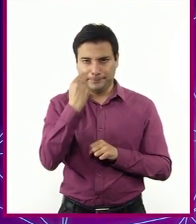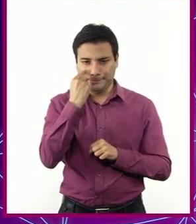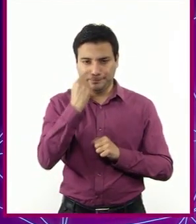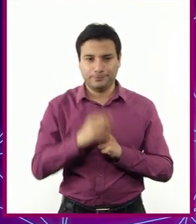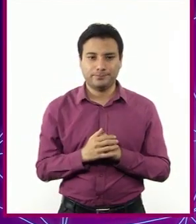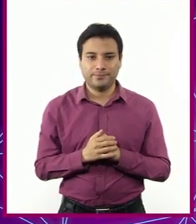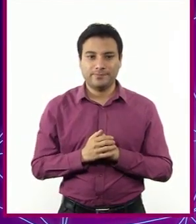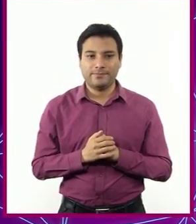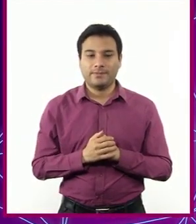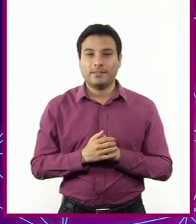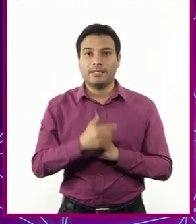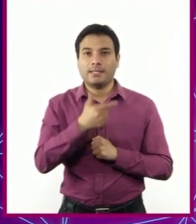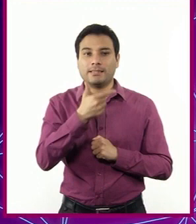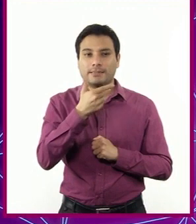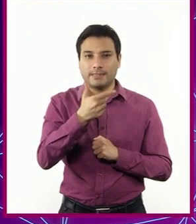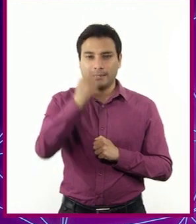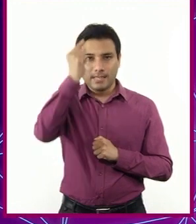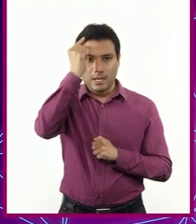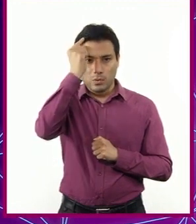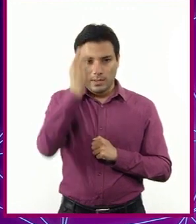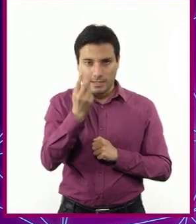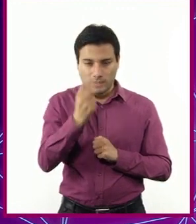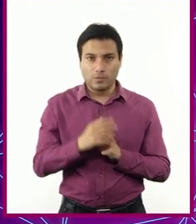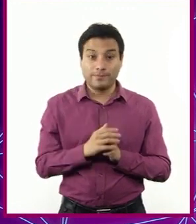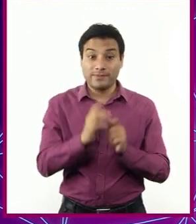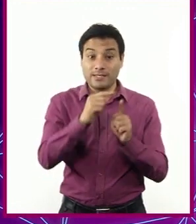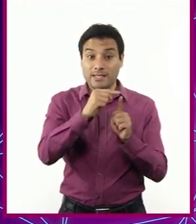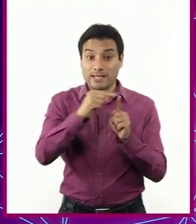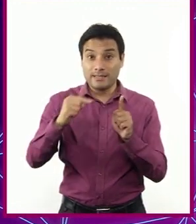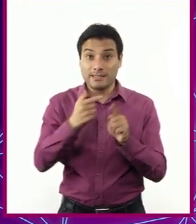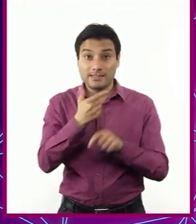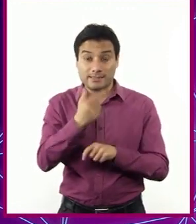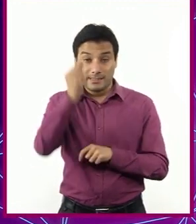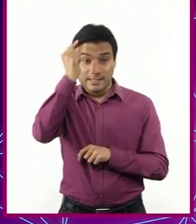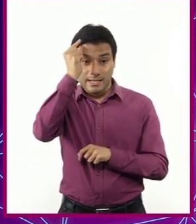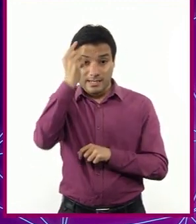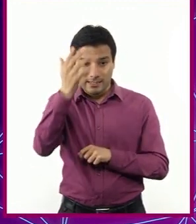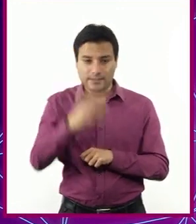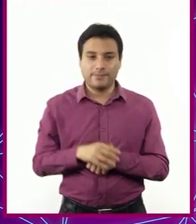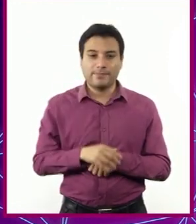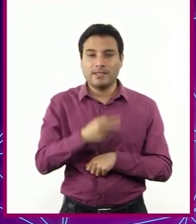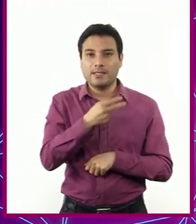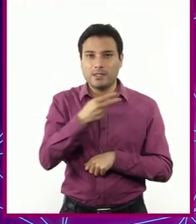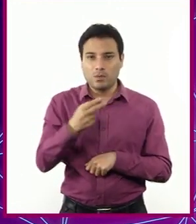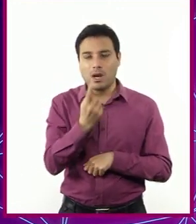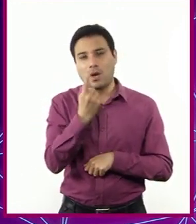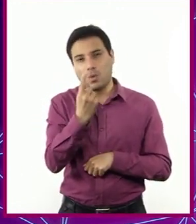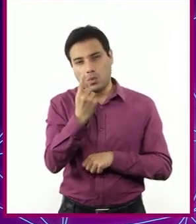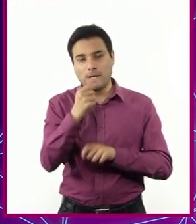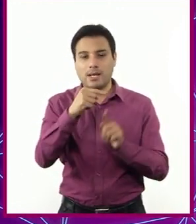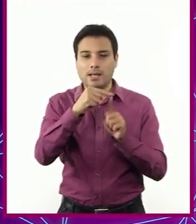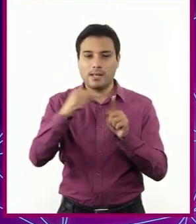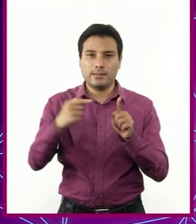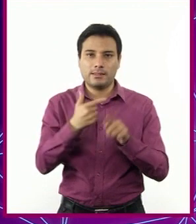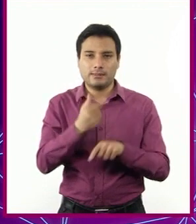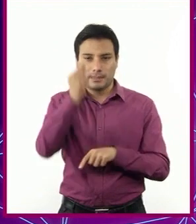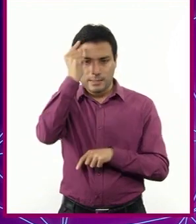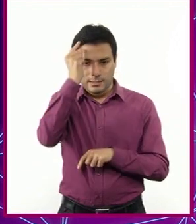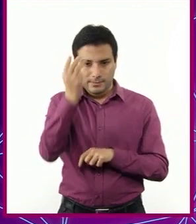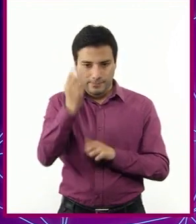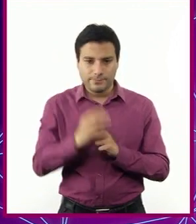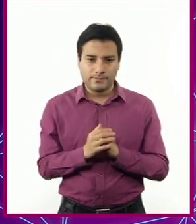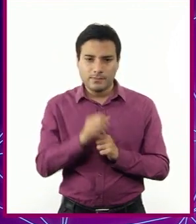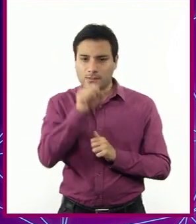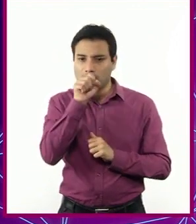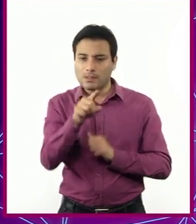al cuadrado entre 7 a la quinta es igual a 1 entre 7 al cubo y, a su vez, es igual a 7 a la 3